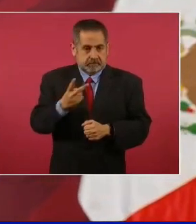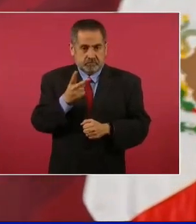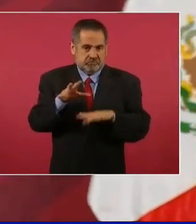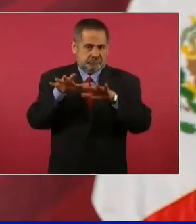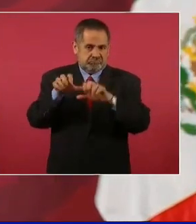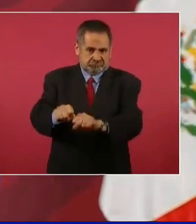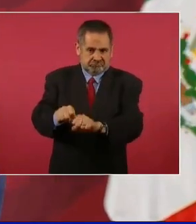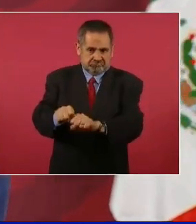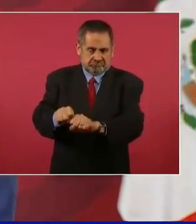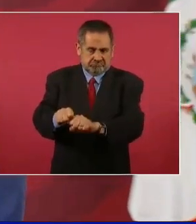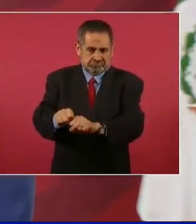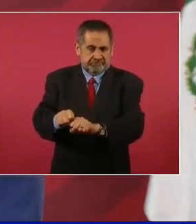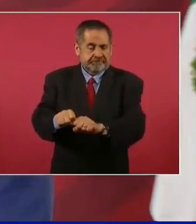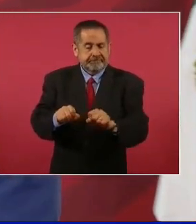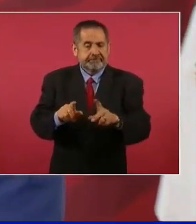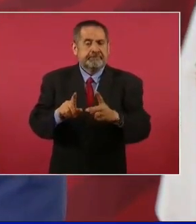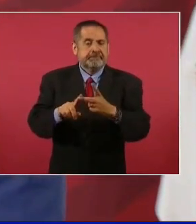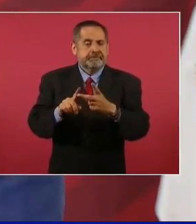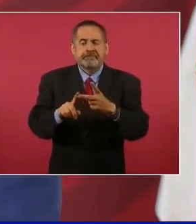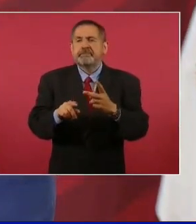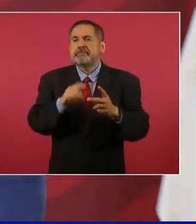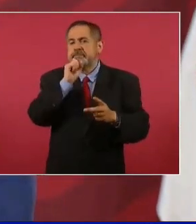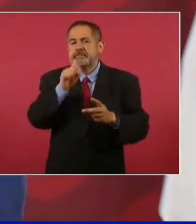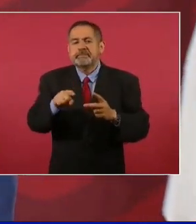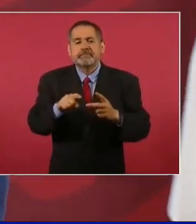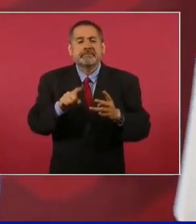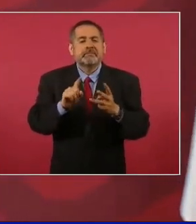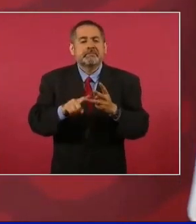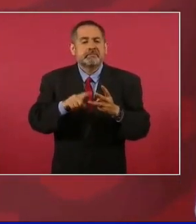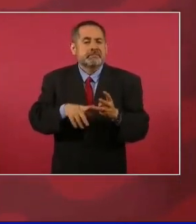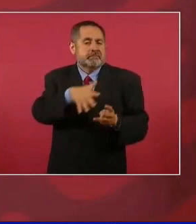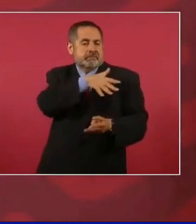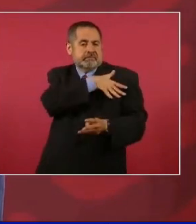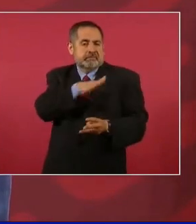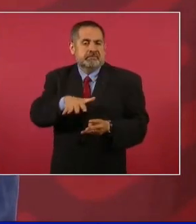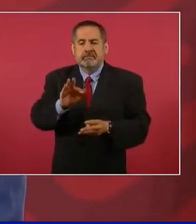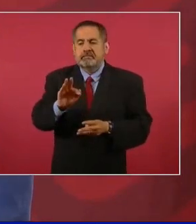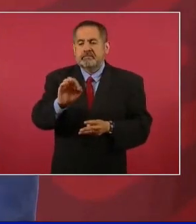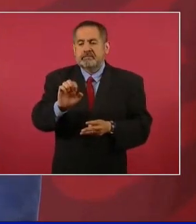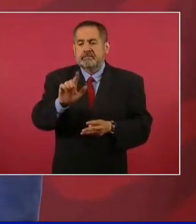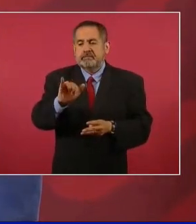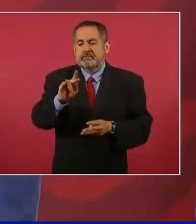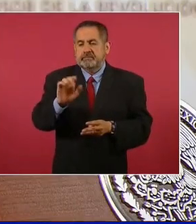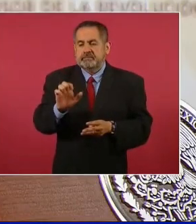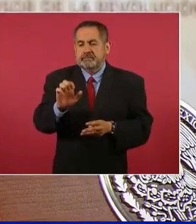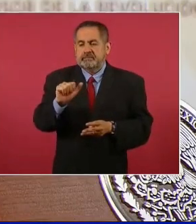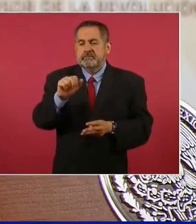y también al general Felipe Ángeles